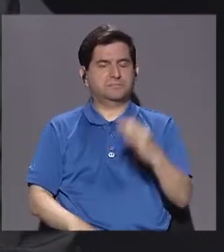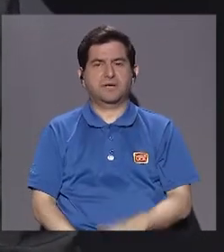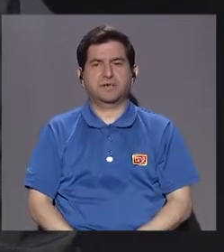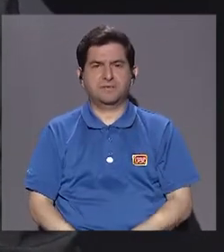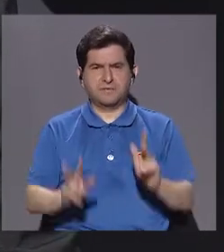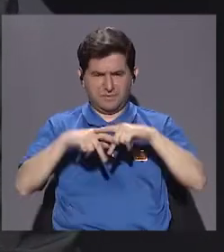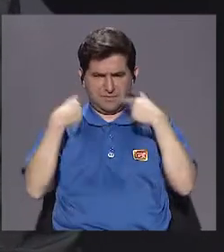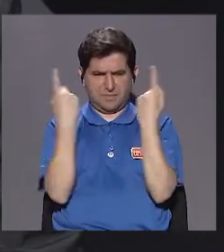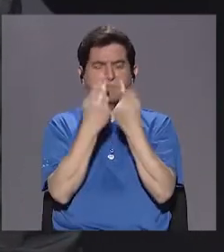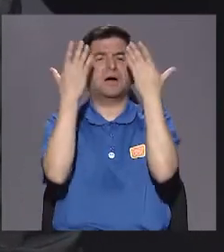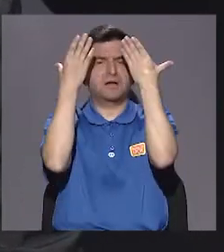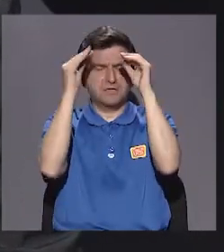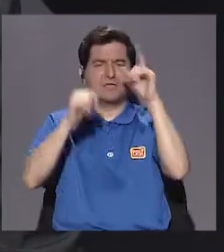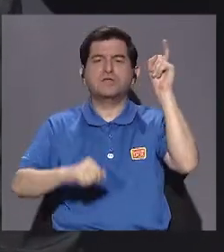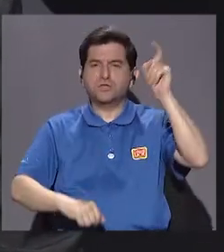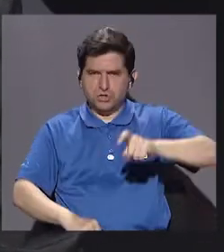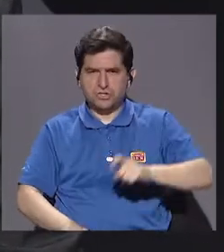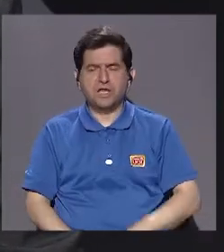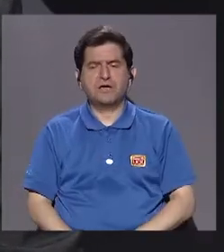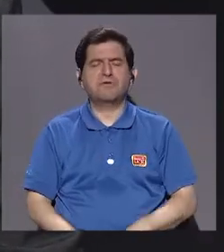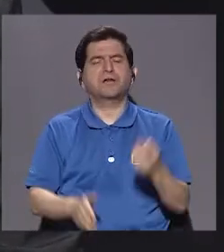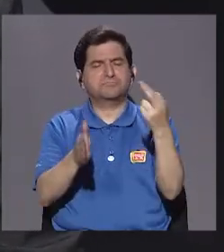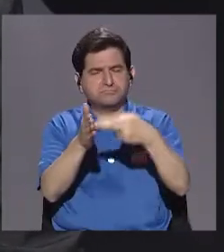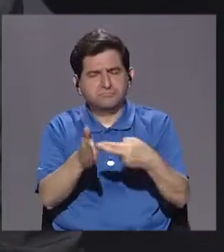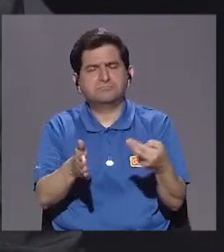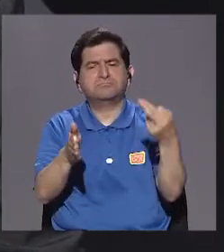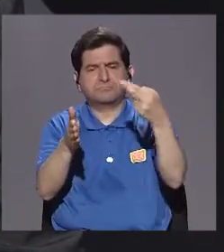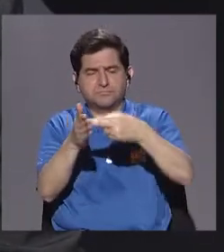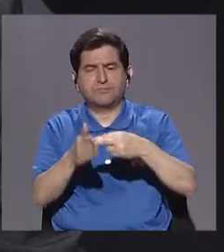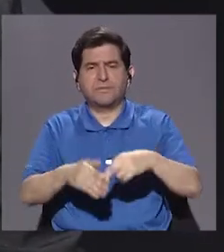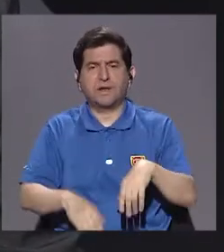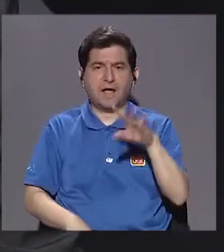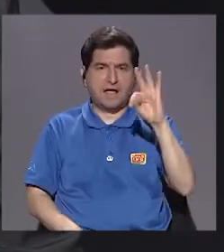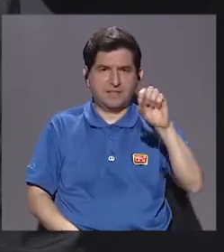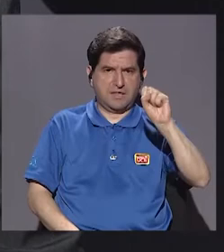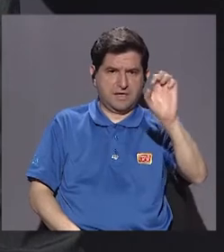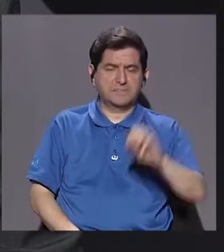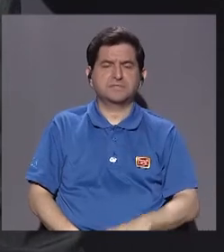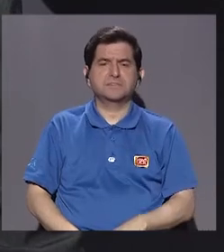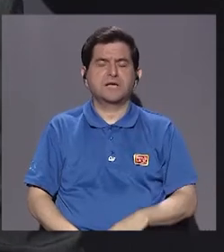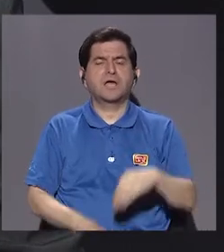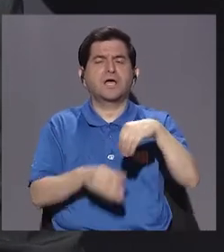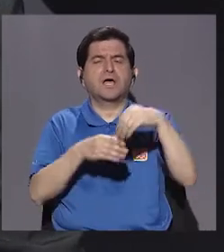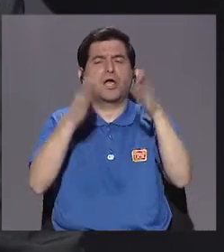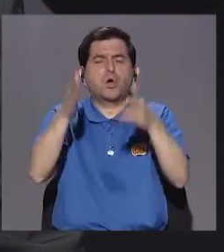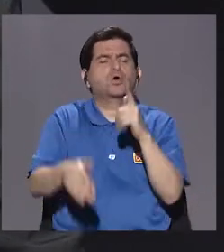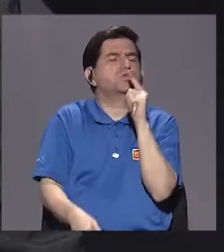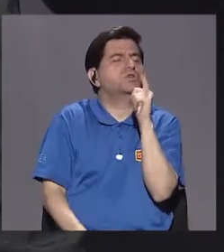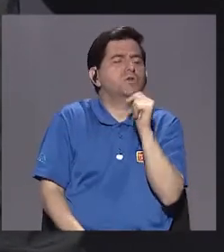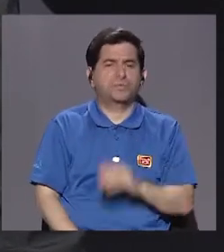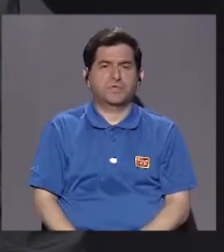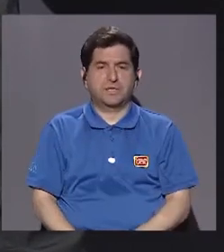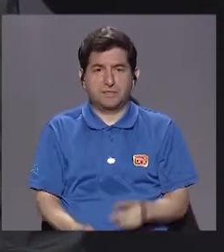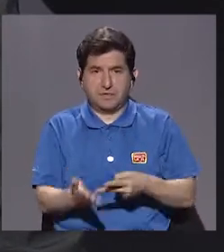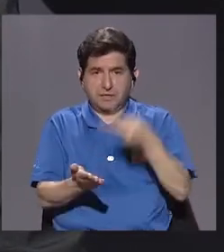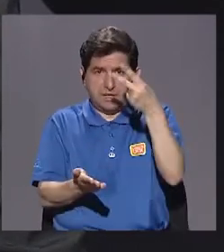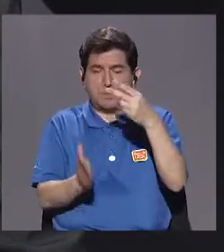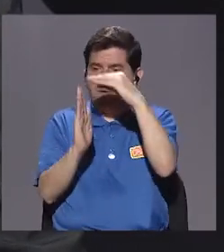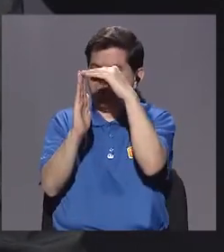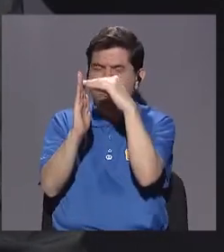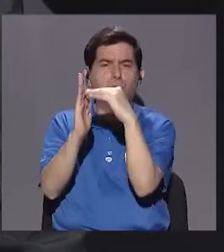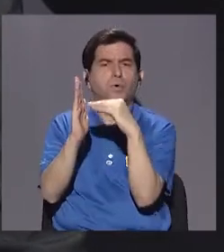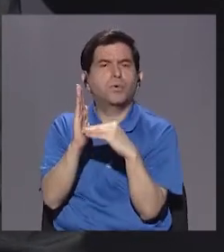tienen que informar periódicamente al tribunal quiénes son sus contribuyentes cuál es el monto que han hecho